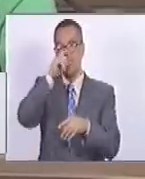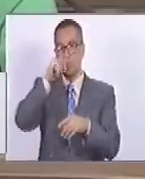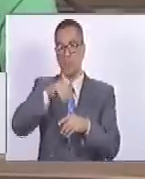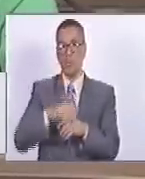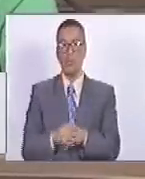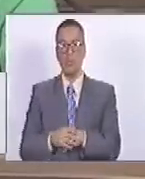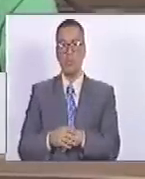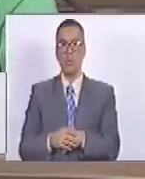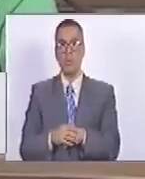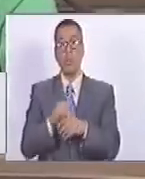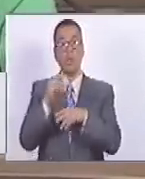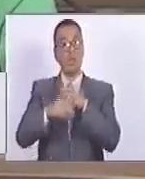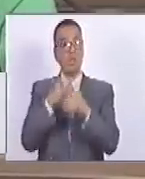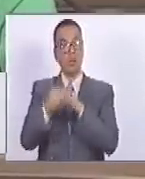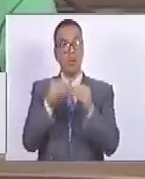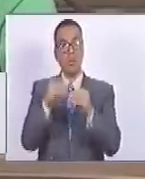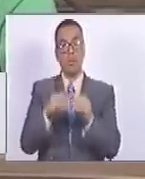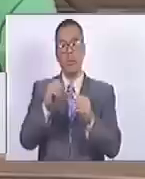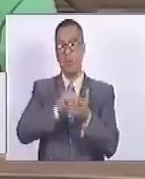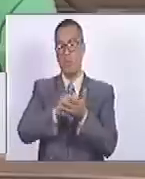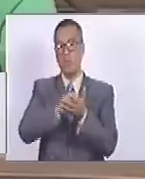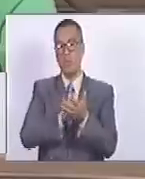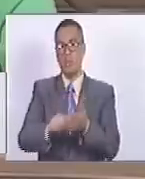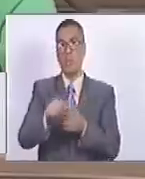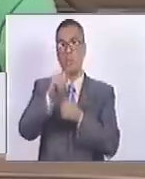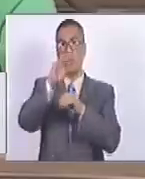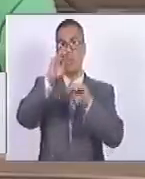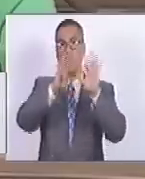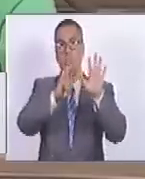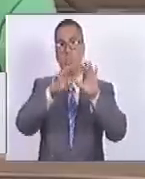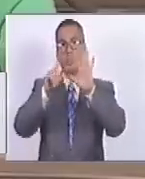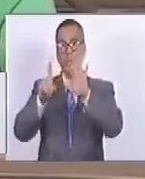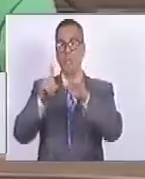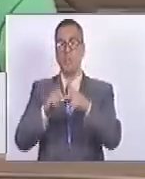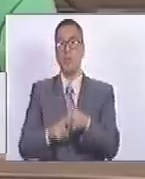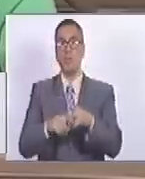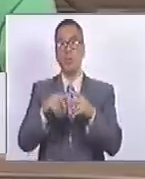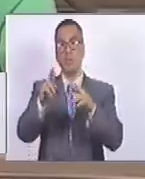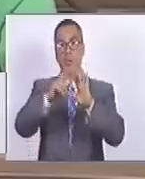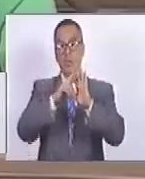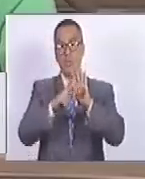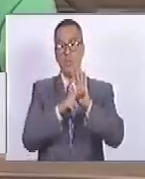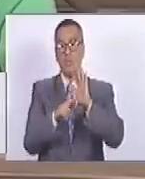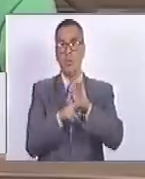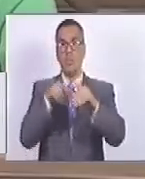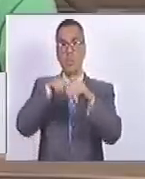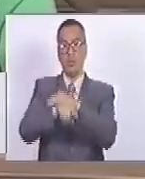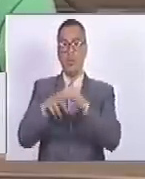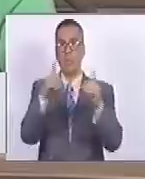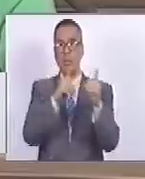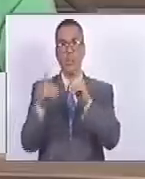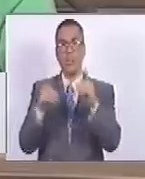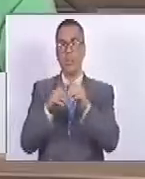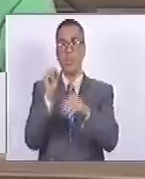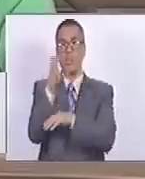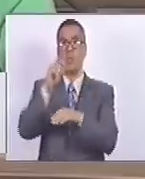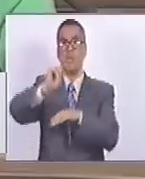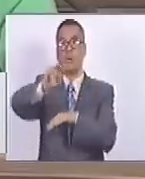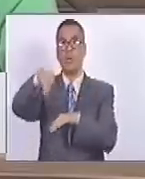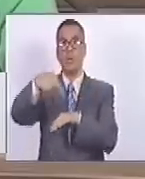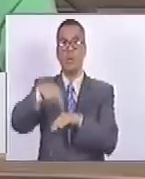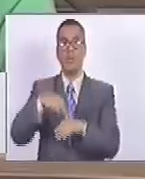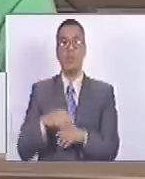año, de conformidad con lo establecido en el artículo 96 del Reglamento Interior y de Debate de la Asamblea